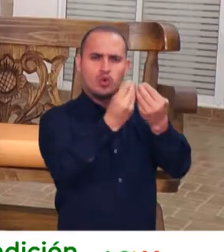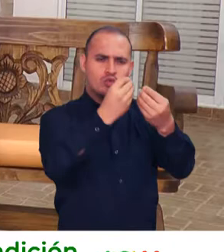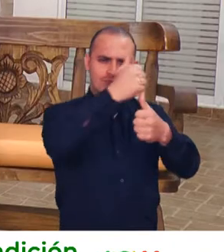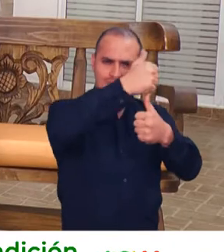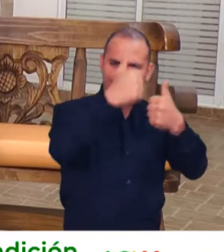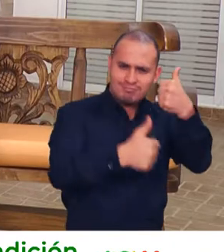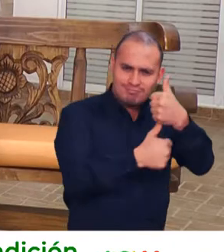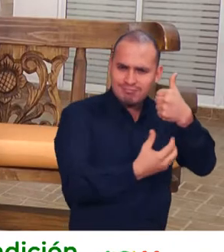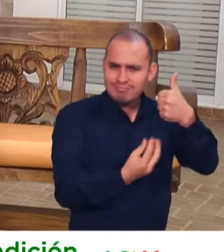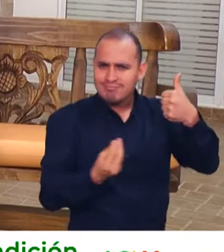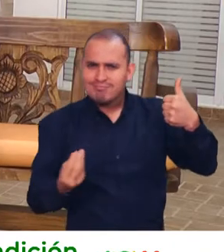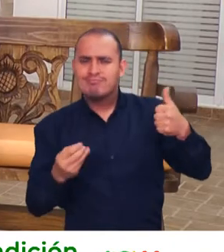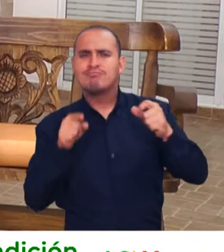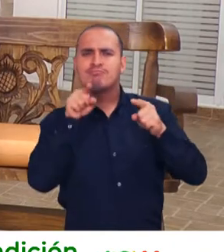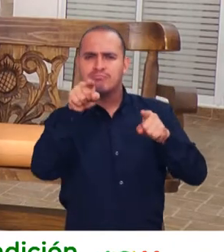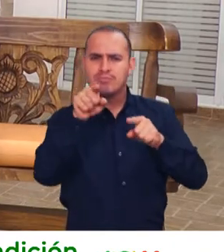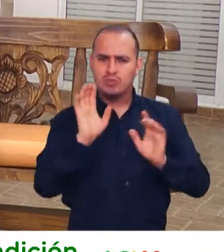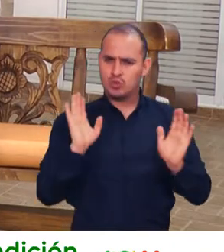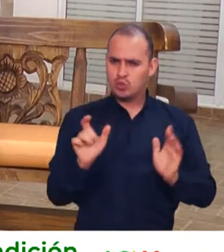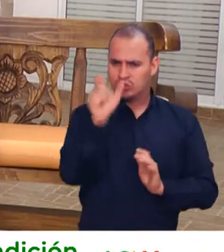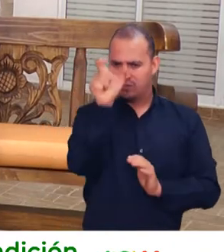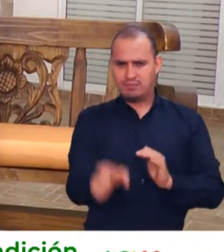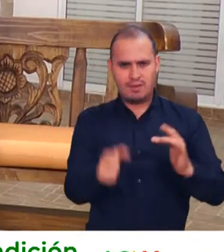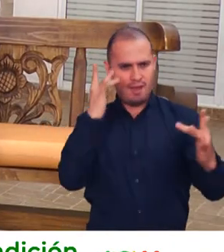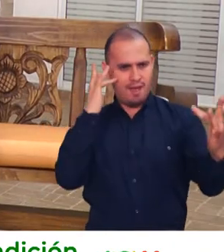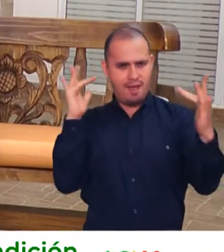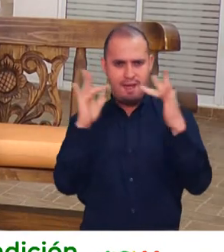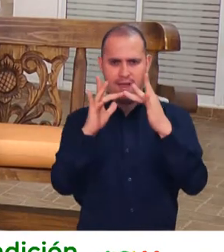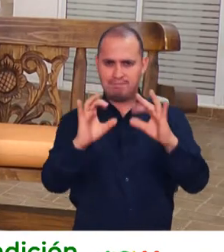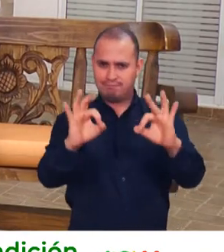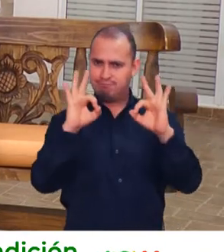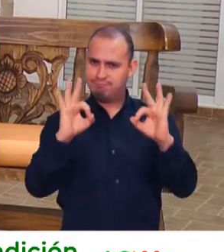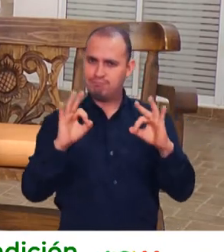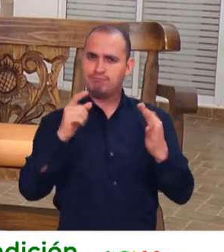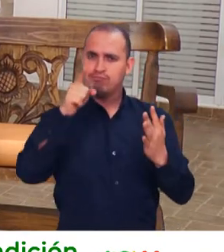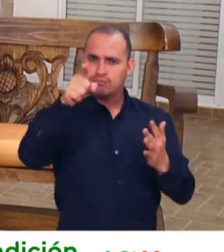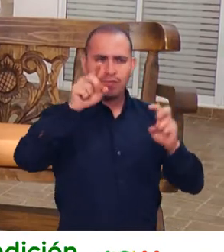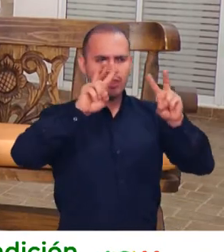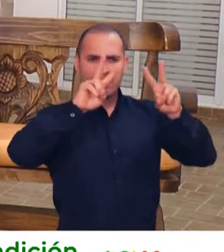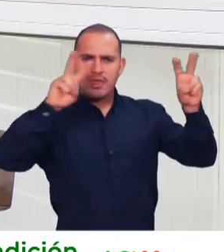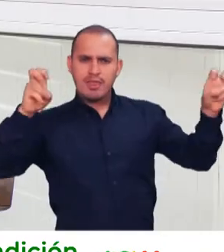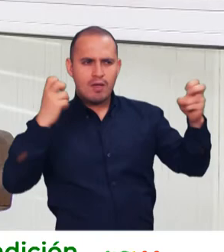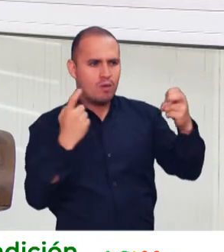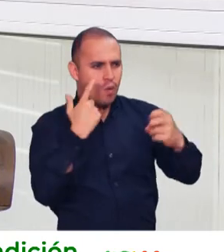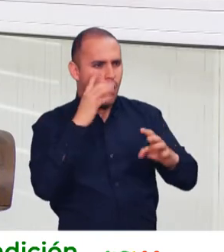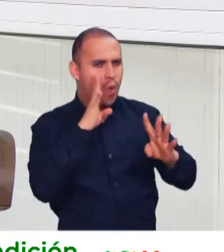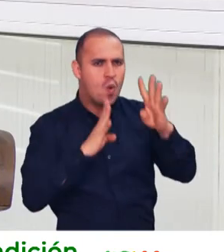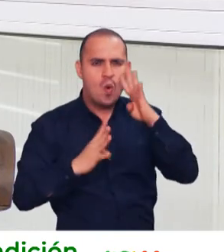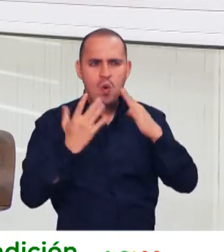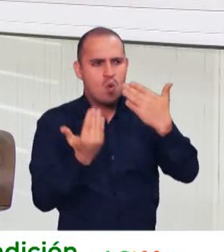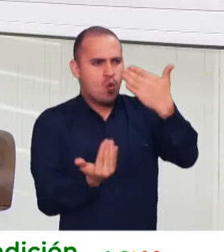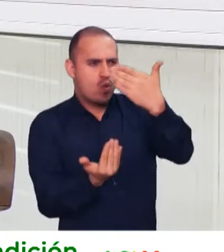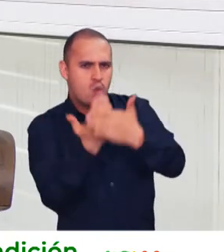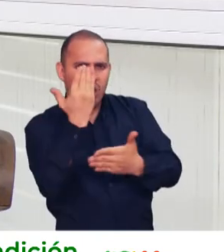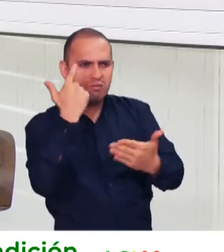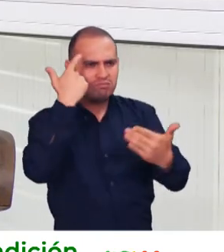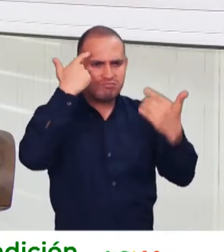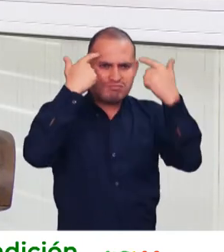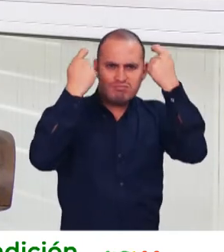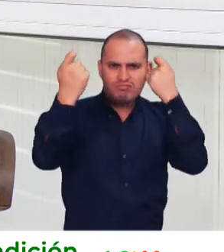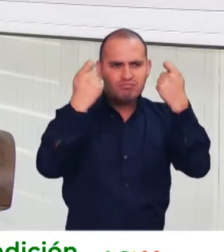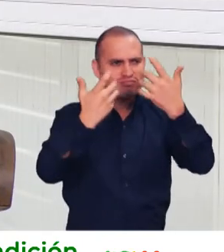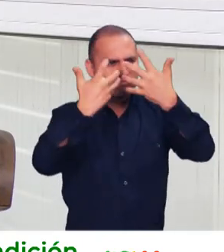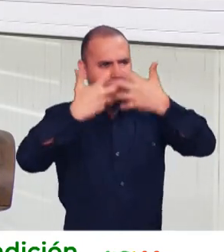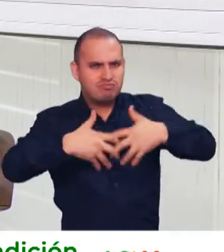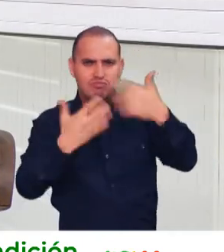gobierno departamental. ¿Quién mejor que usted para hablar de innovación, para hablar de emprendimiento,